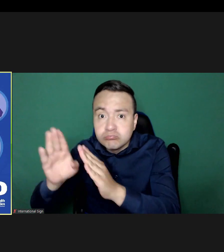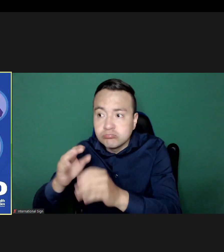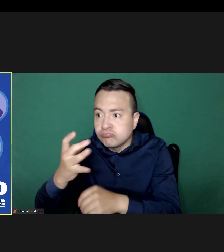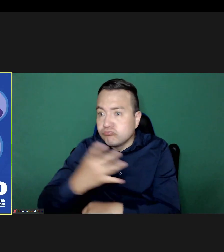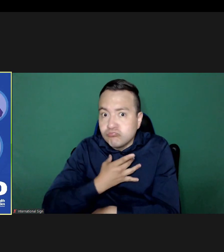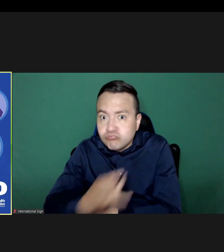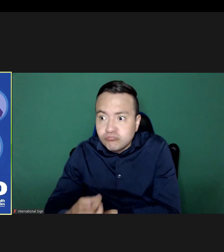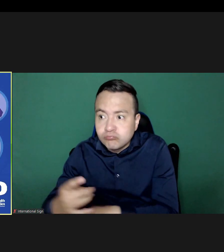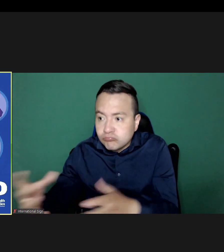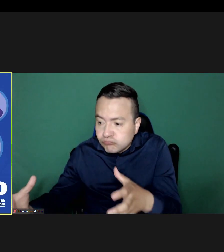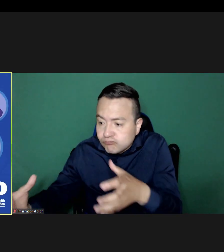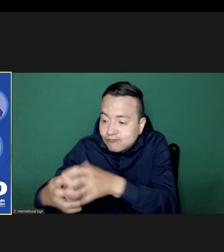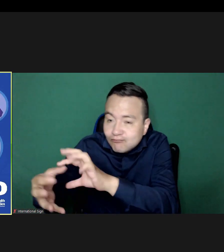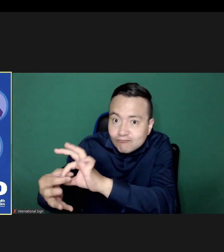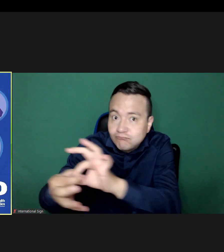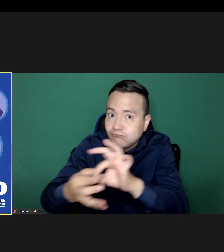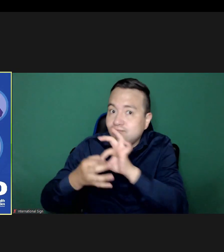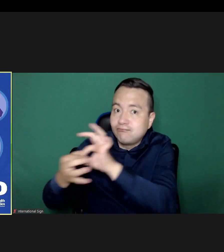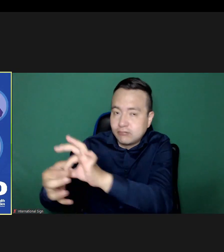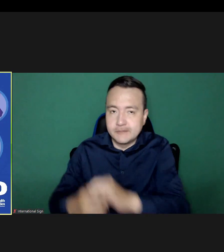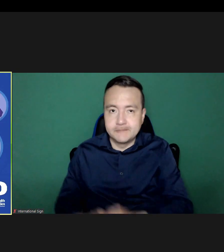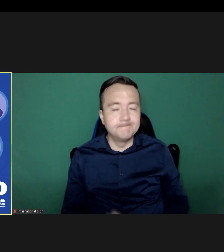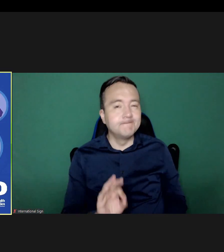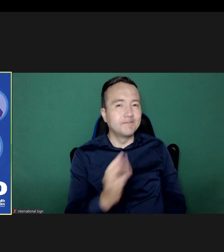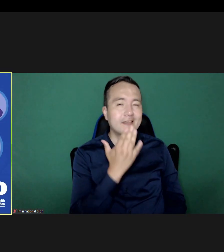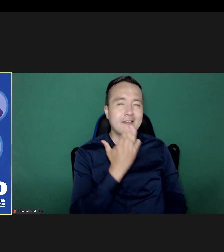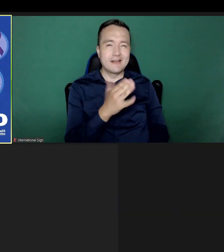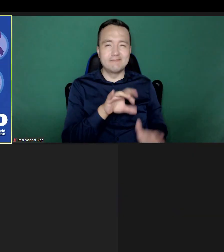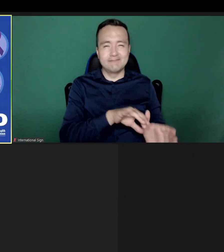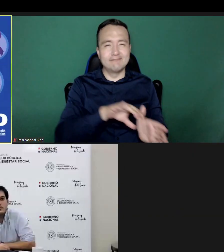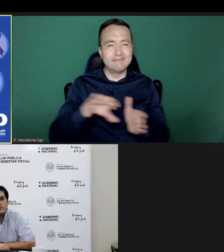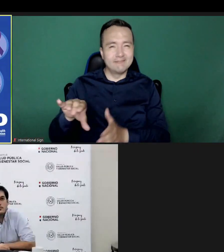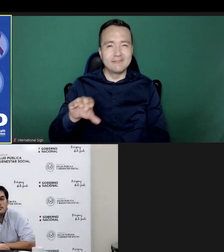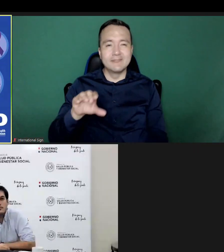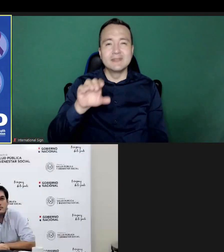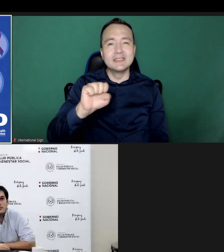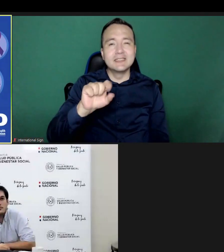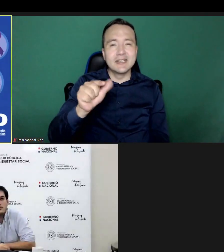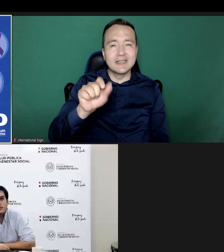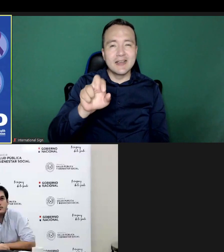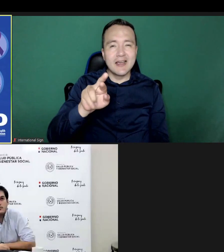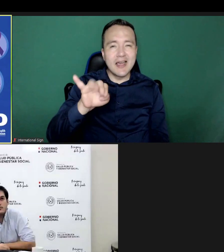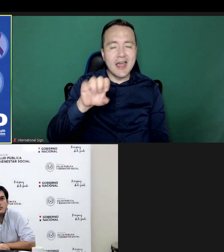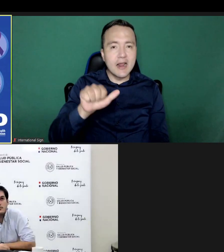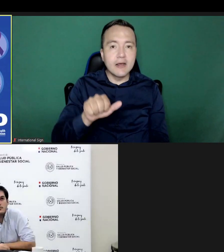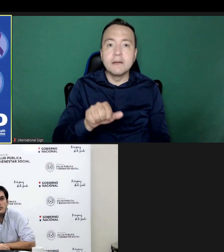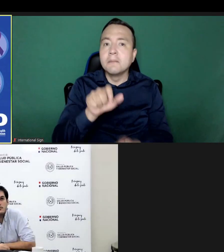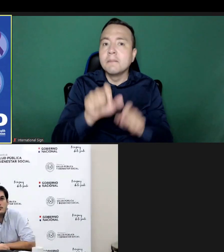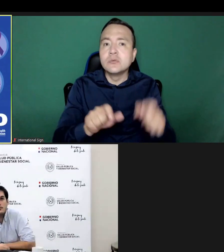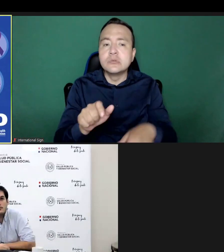Guillermo Ceguera. ¿Usted puede hablarnos de cómo interesar al sector privado y las personas que viven con NTs?